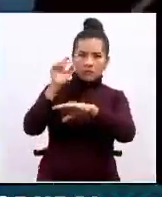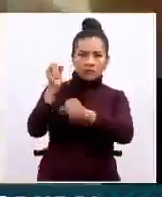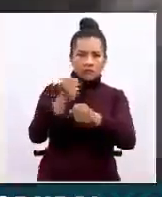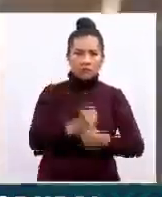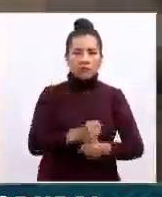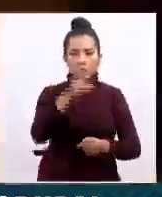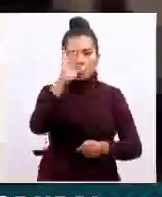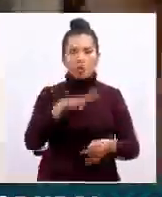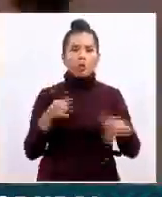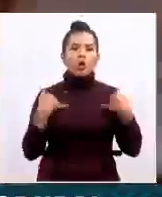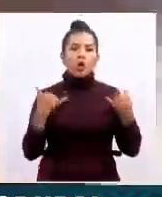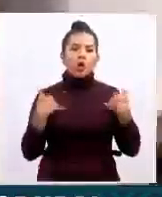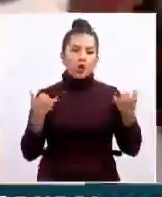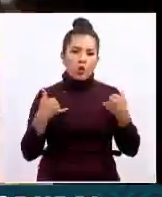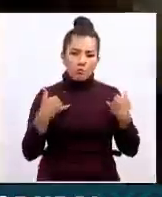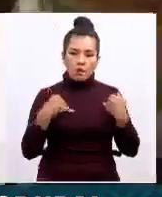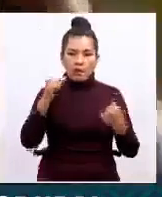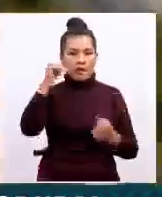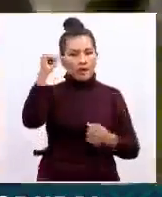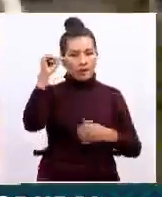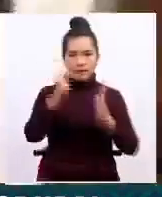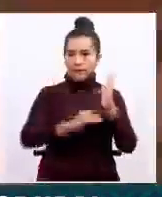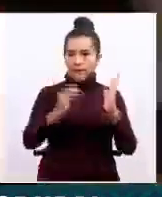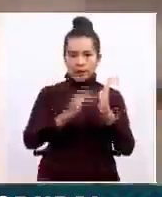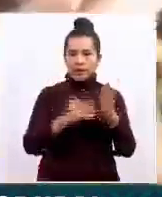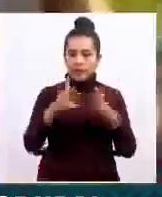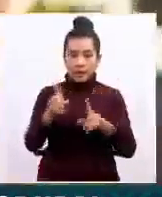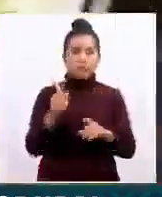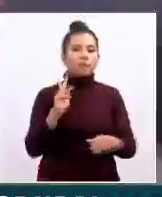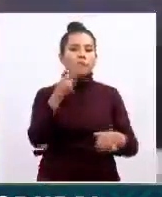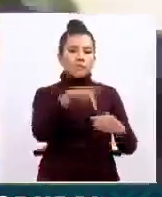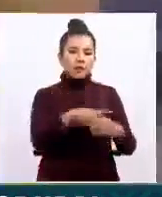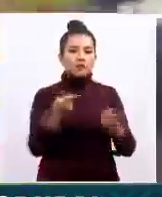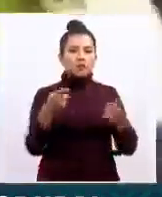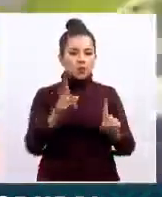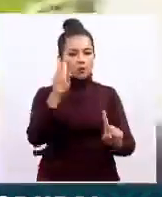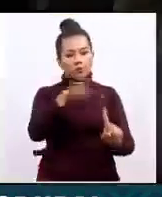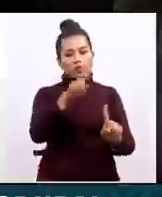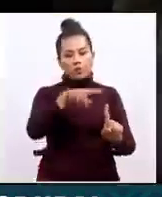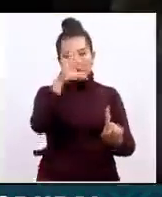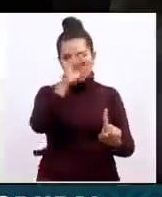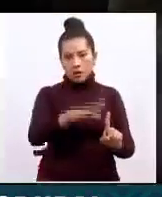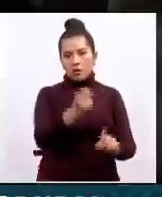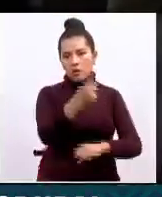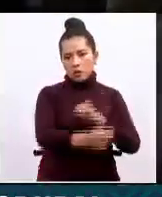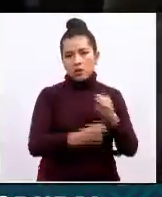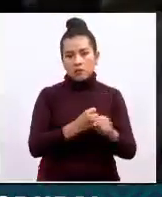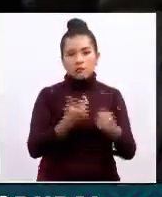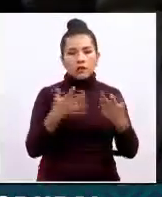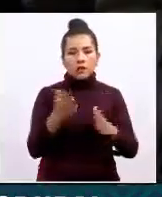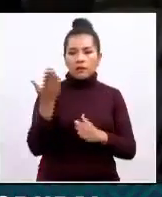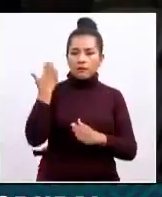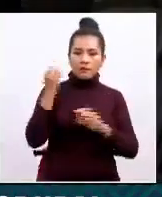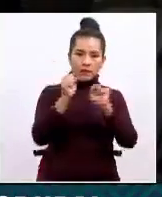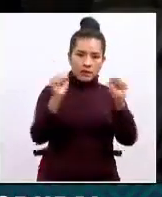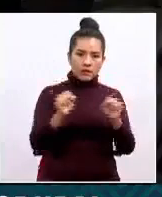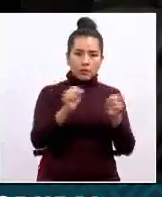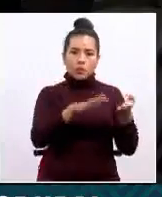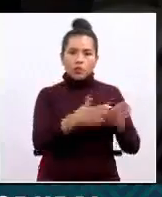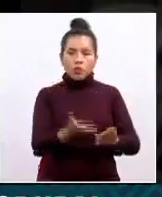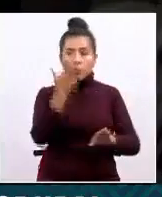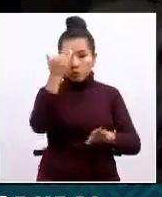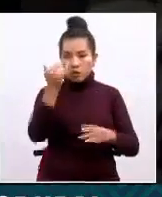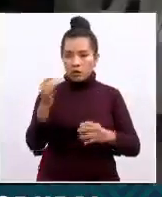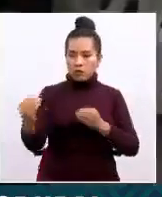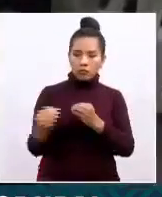años, quien participó en la violación grupal sufrida por un menor en Yapacaní, quien murió este sábado por una enfermedad